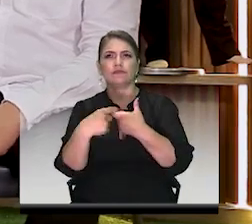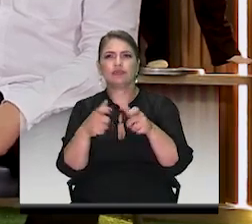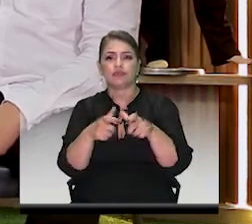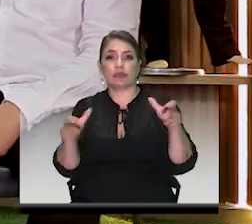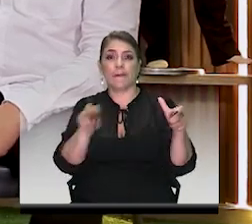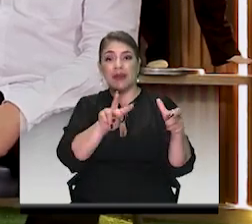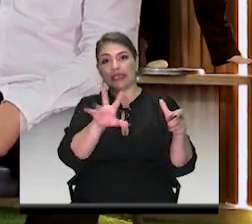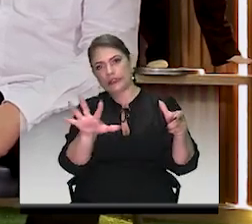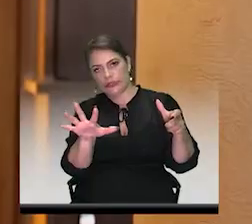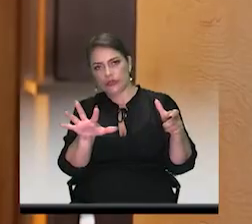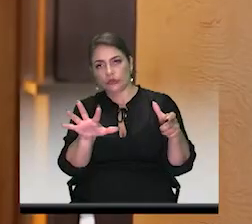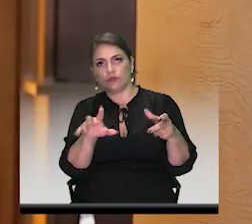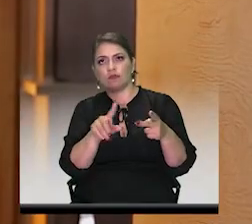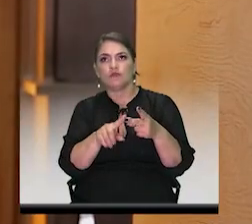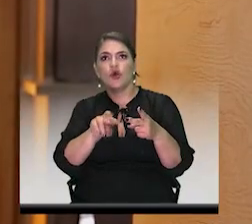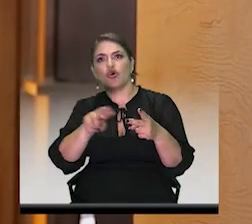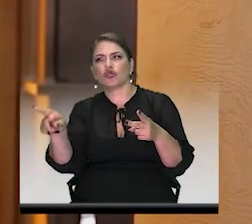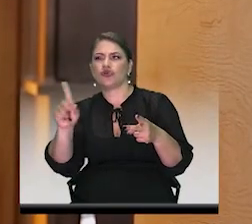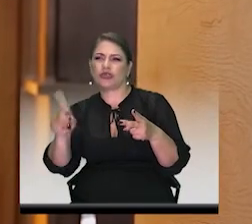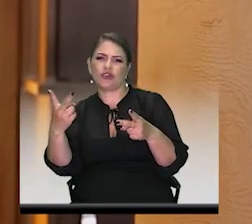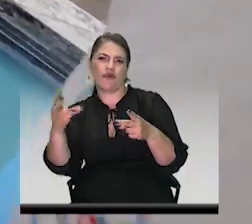25, indirectos 120.